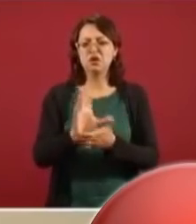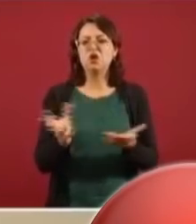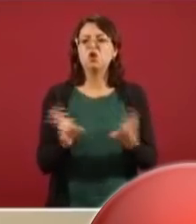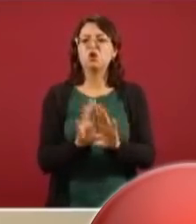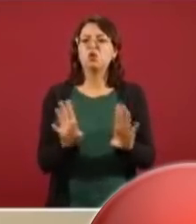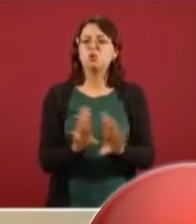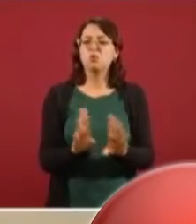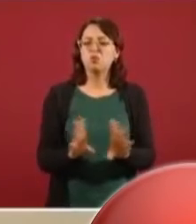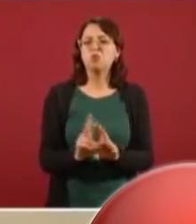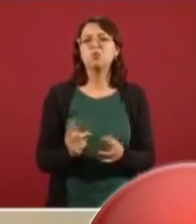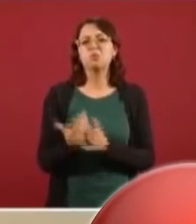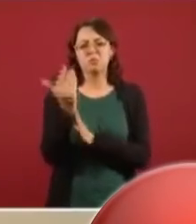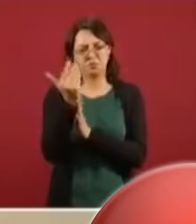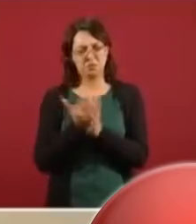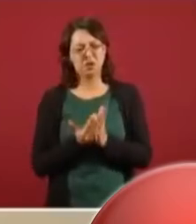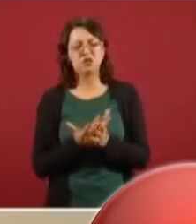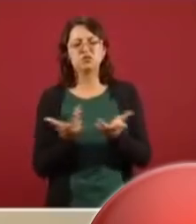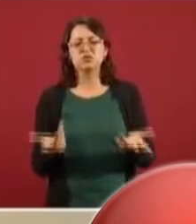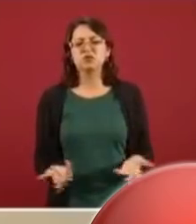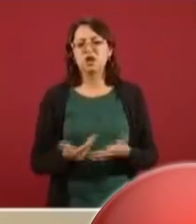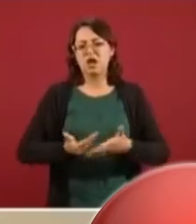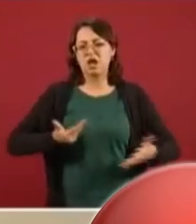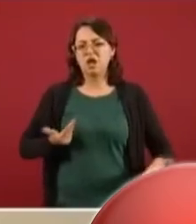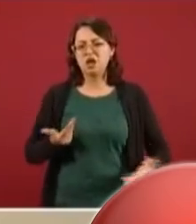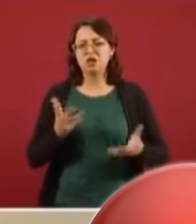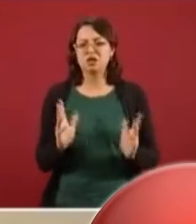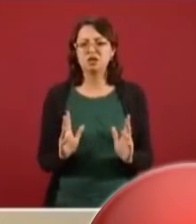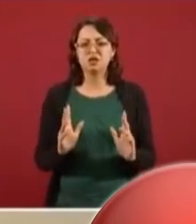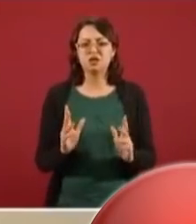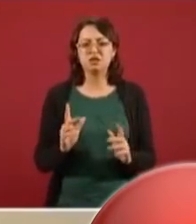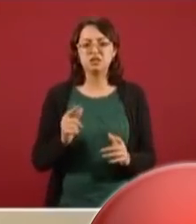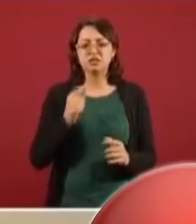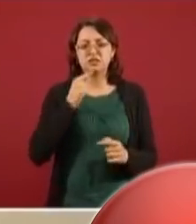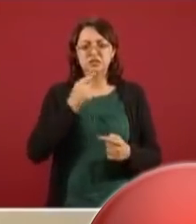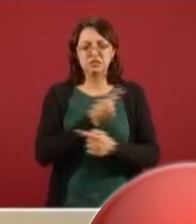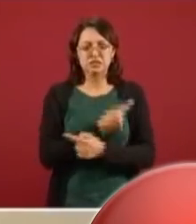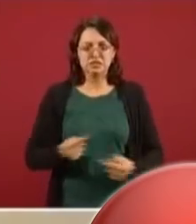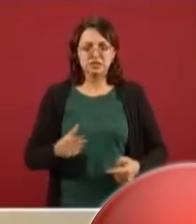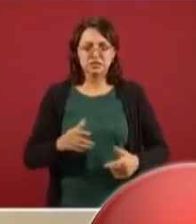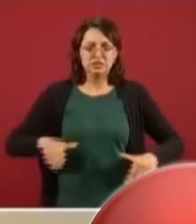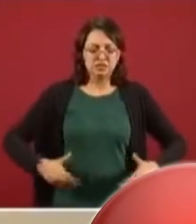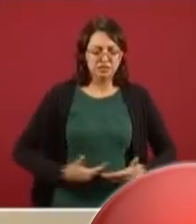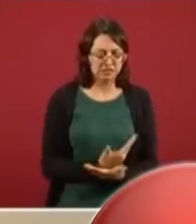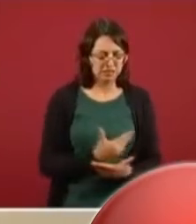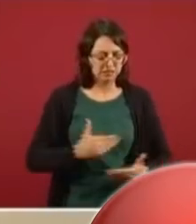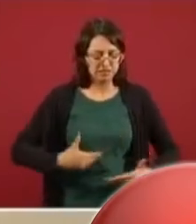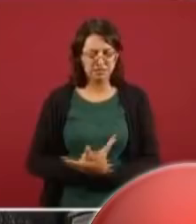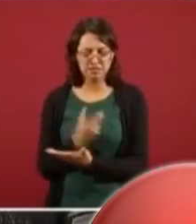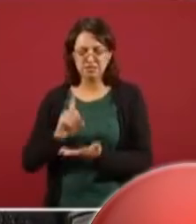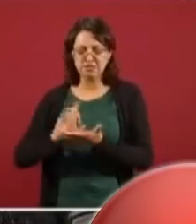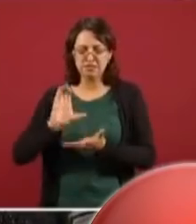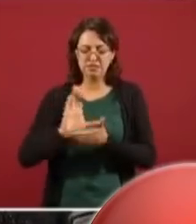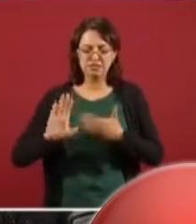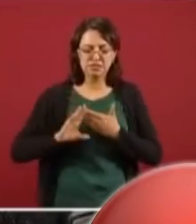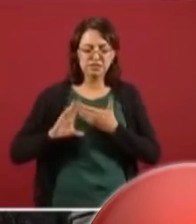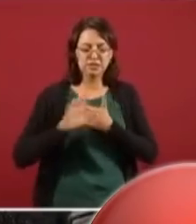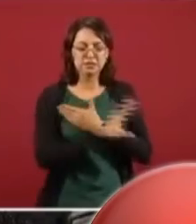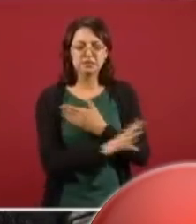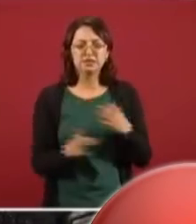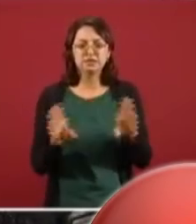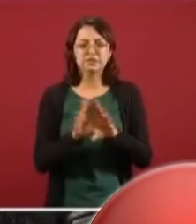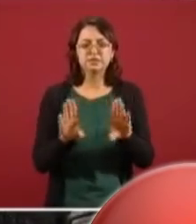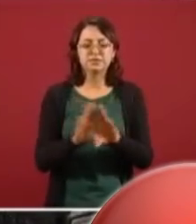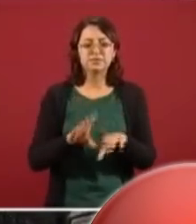disminuir también el riesgo de traer al niño mundos con ese tipo de discapacidades? Gracias, señor presidente. Sí, esto lo